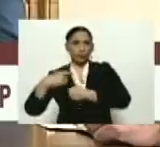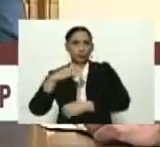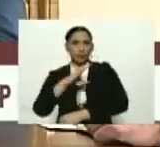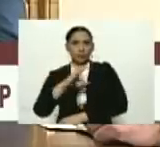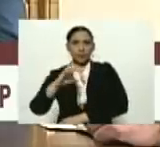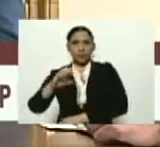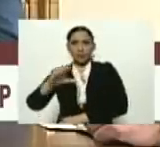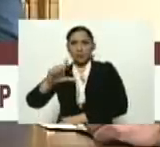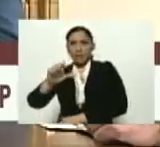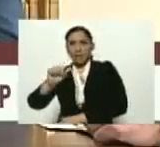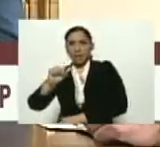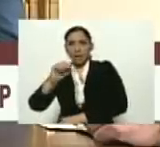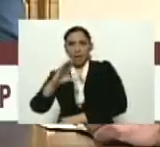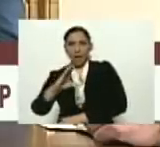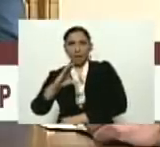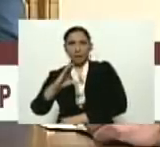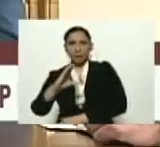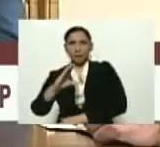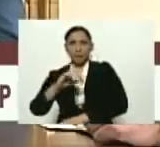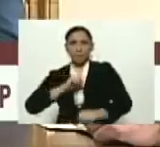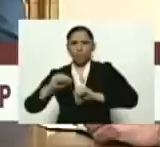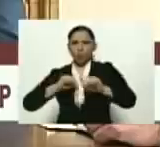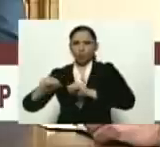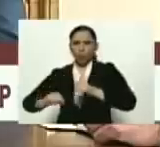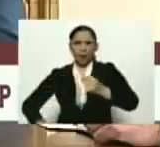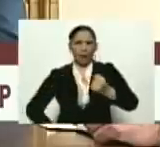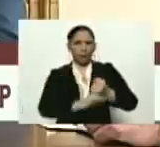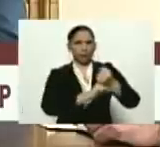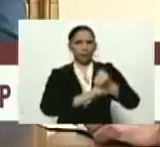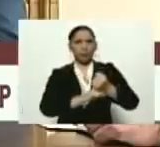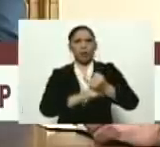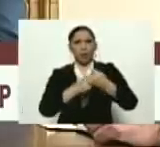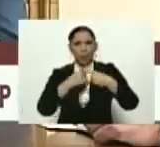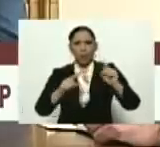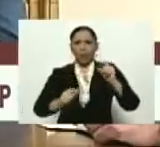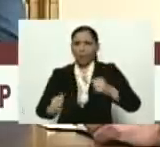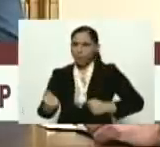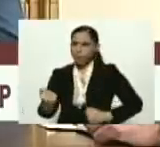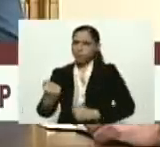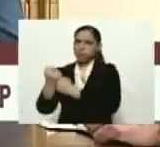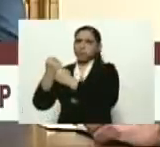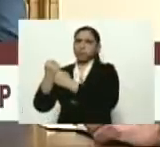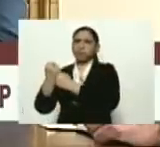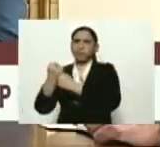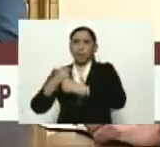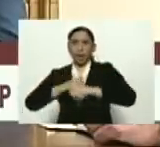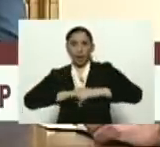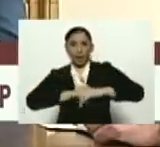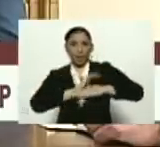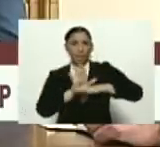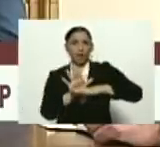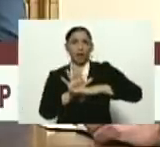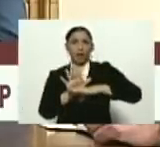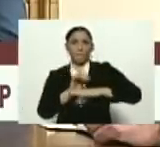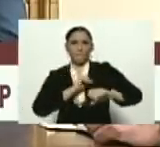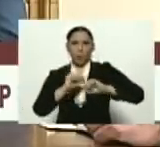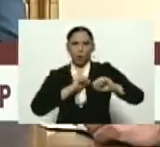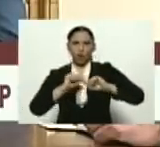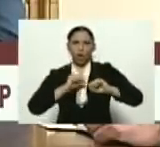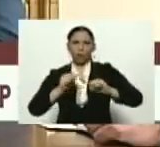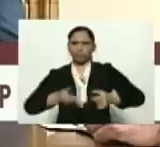Un motor que ayuda al otro y al otro. El motor ALBA,